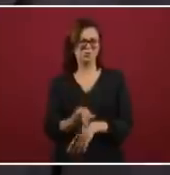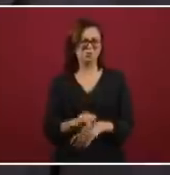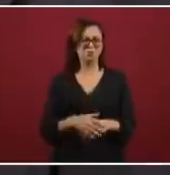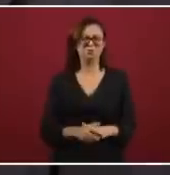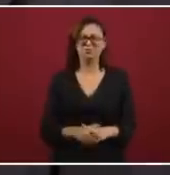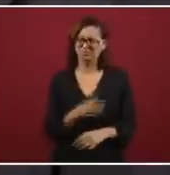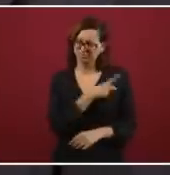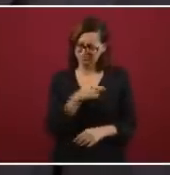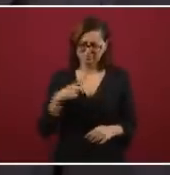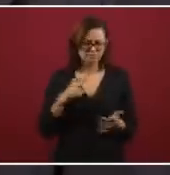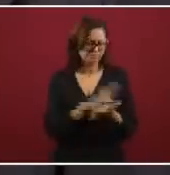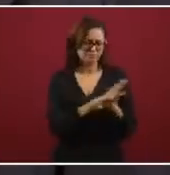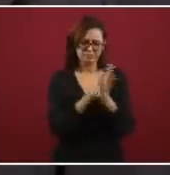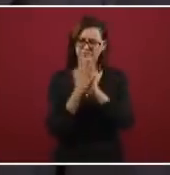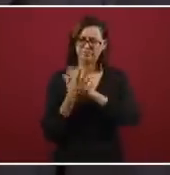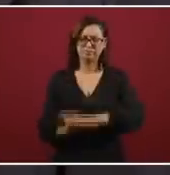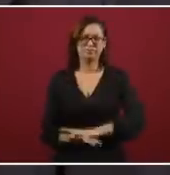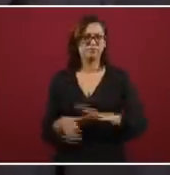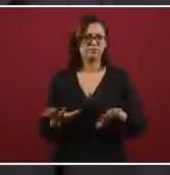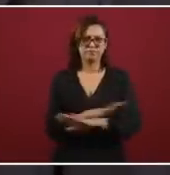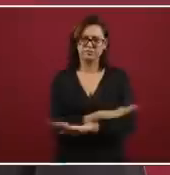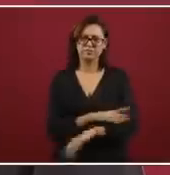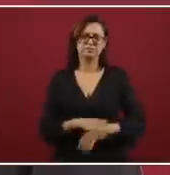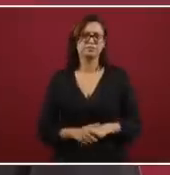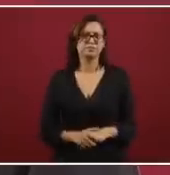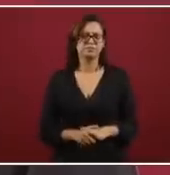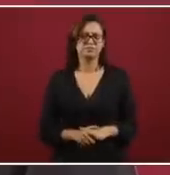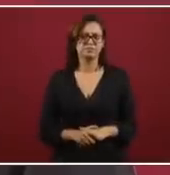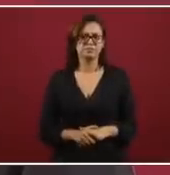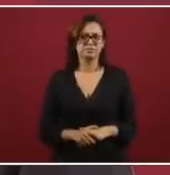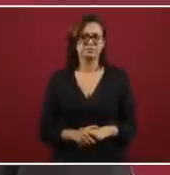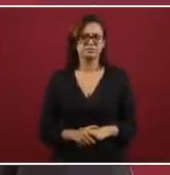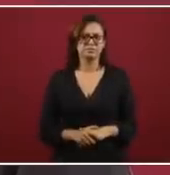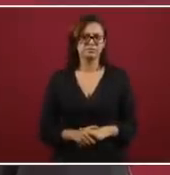Tenemos que cambiar ya,